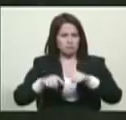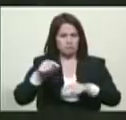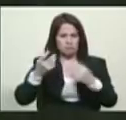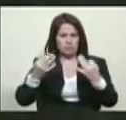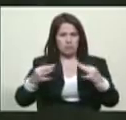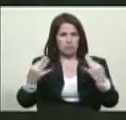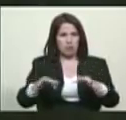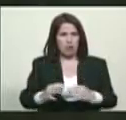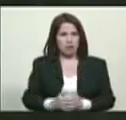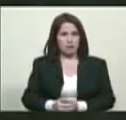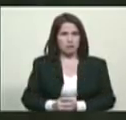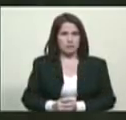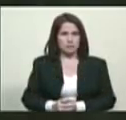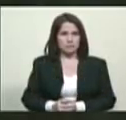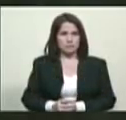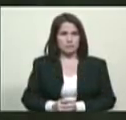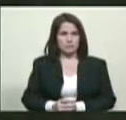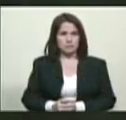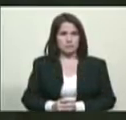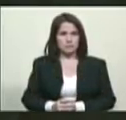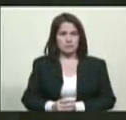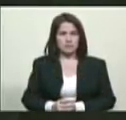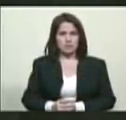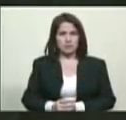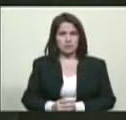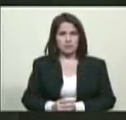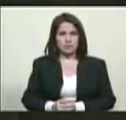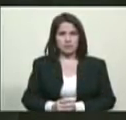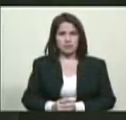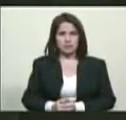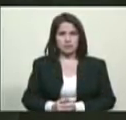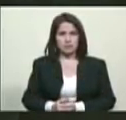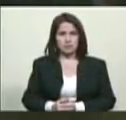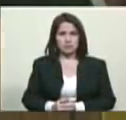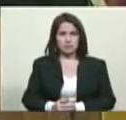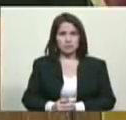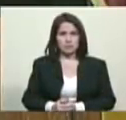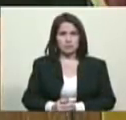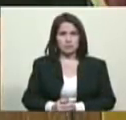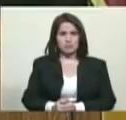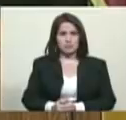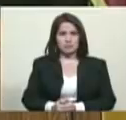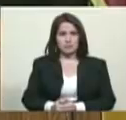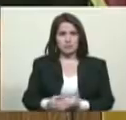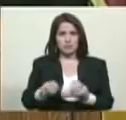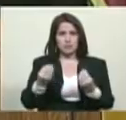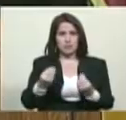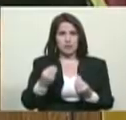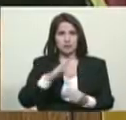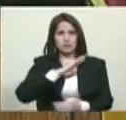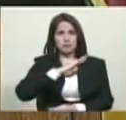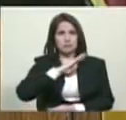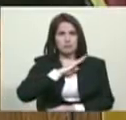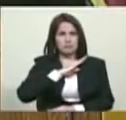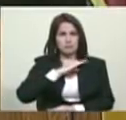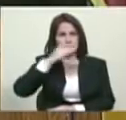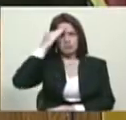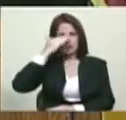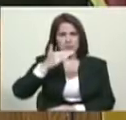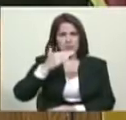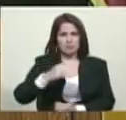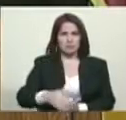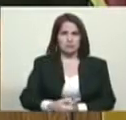Y quiero decirles, hermano comandante de las Fuerzas Armadas, del Ejército, yo soy admirador de las Fuerzas Armadas,